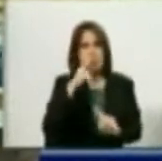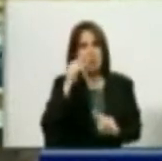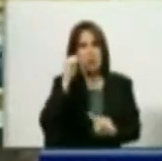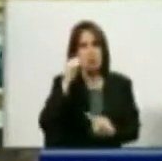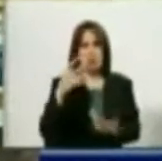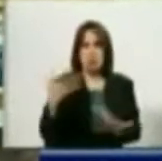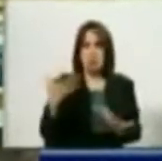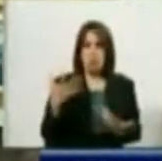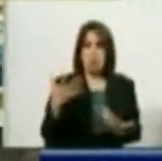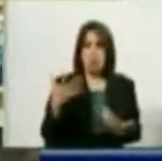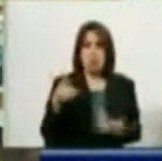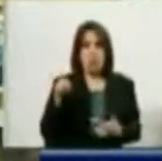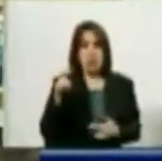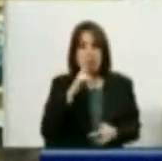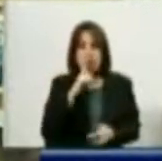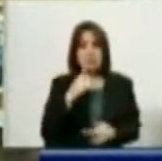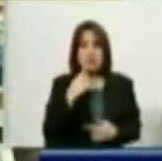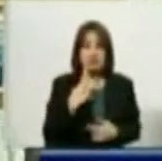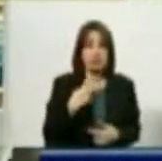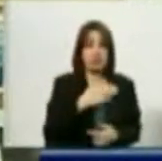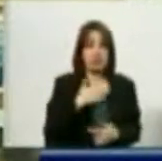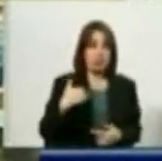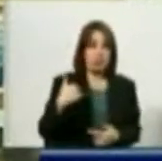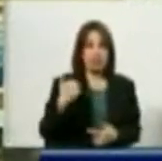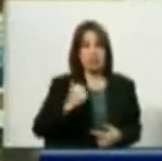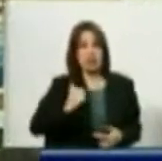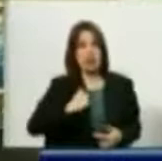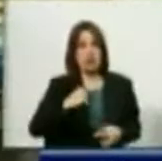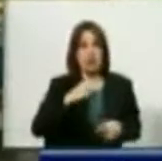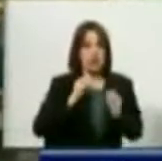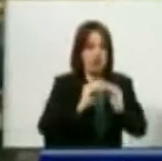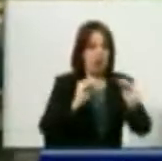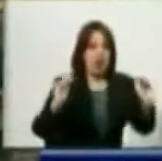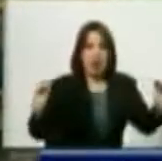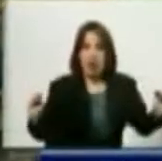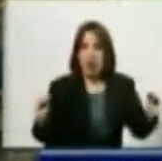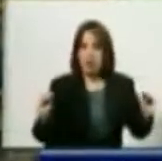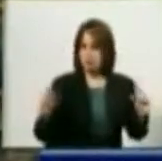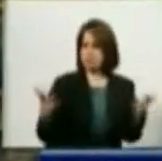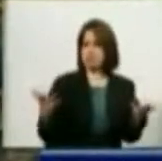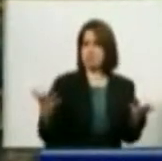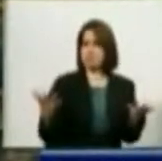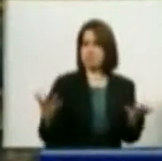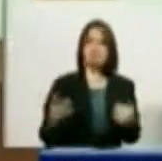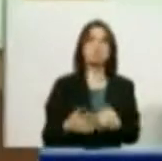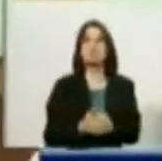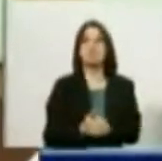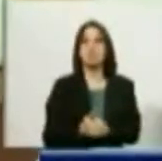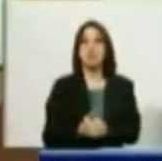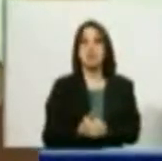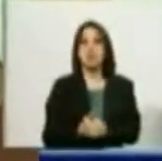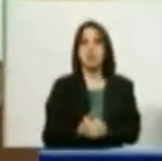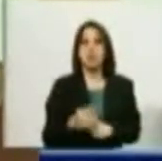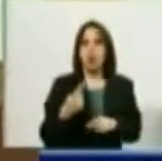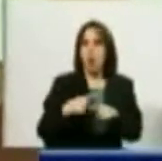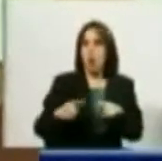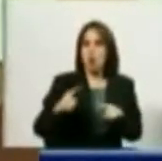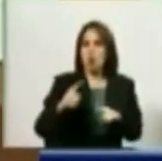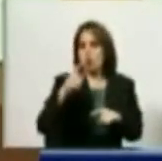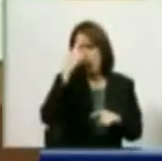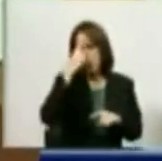Este es el cooperante que quiere salir en cualquier lugar para que lo repliquen en otros lugares imagen sea